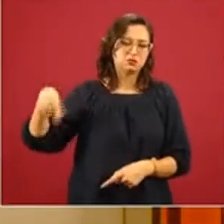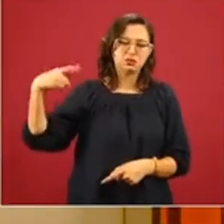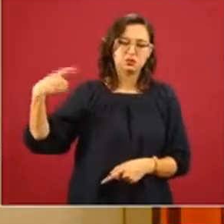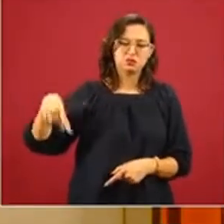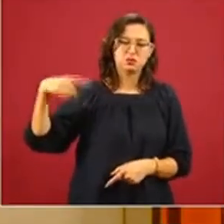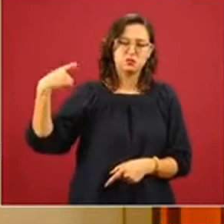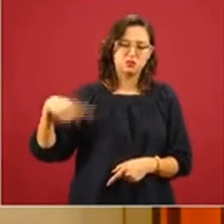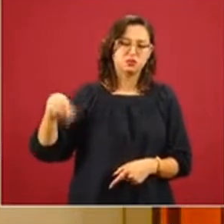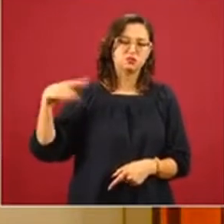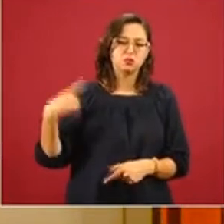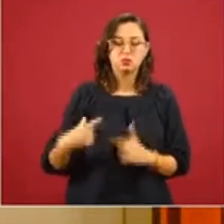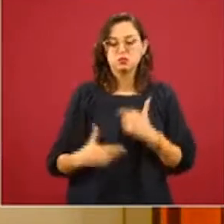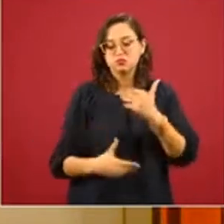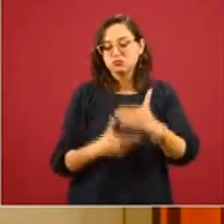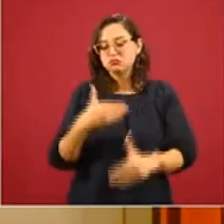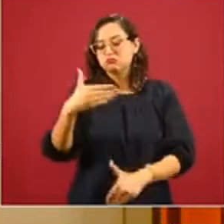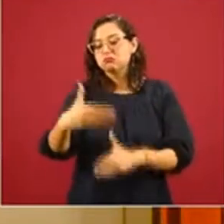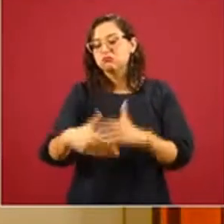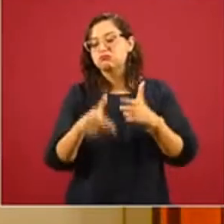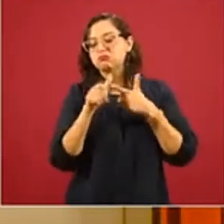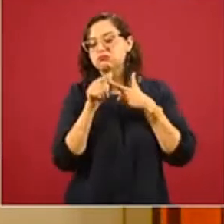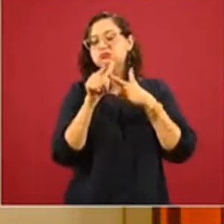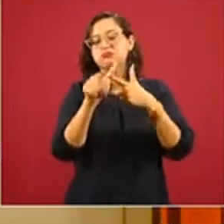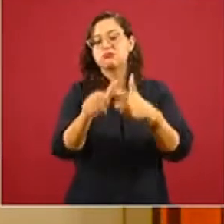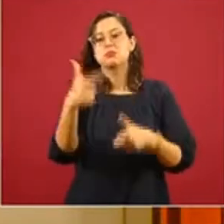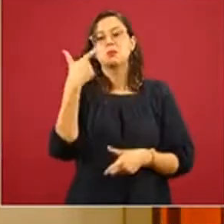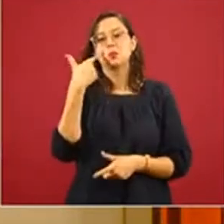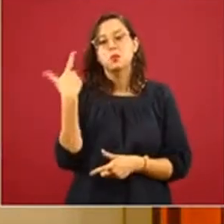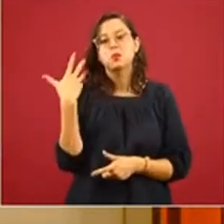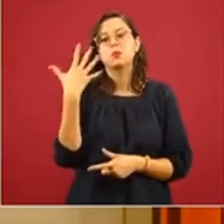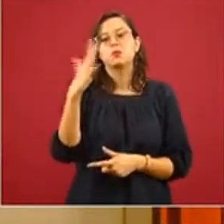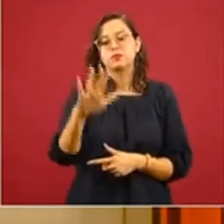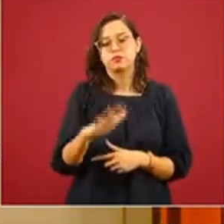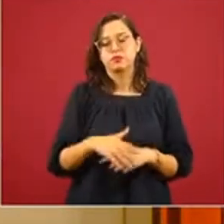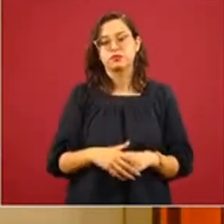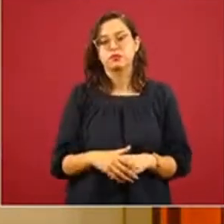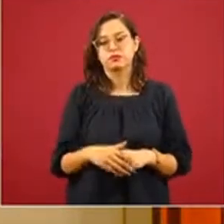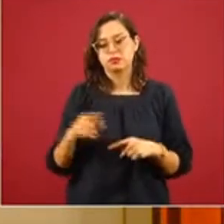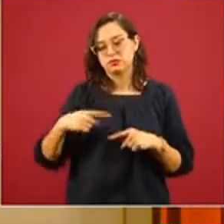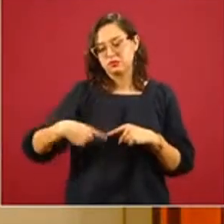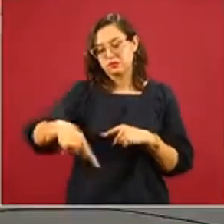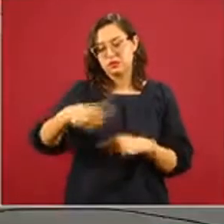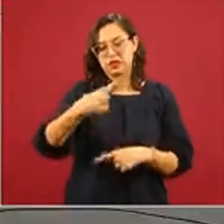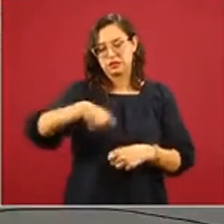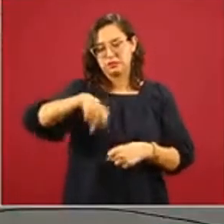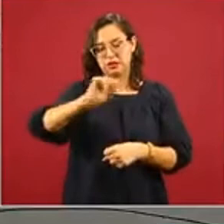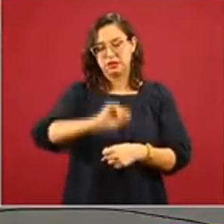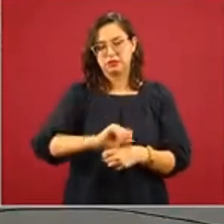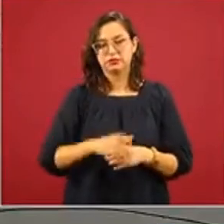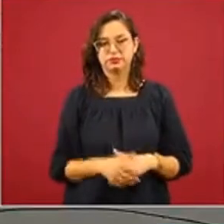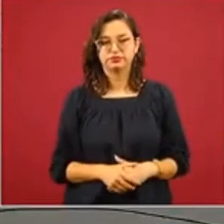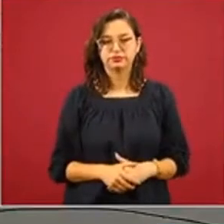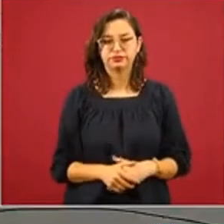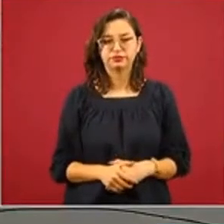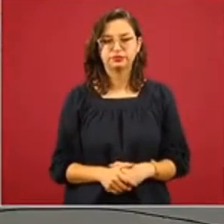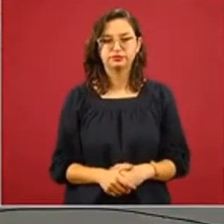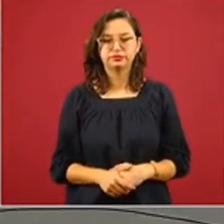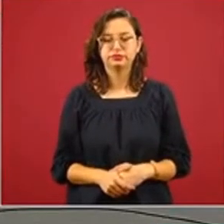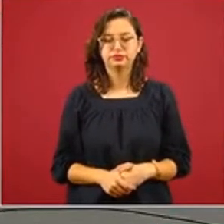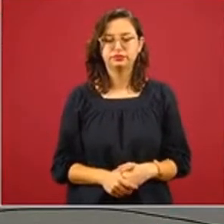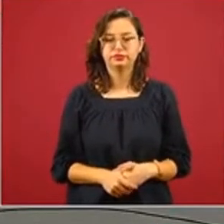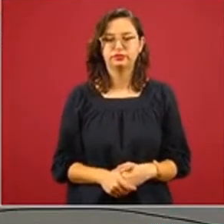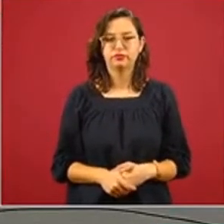semanas. Vamos a ver cómo continúa la tendencia ya prácticamente en el cierre de esta semana. Veamos la